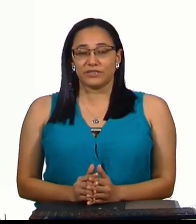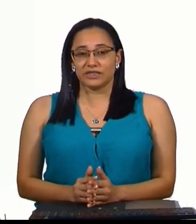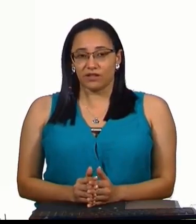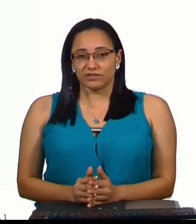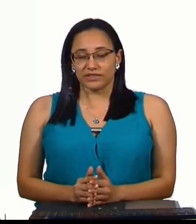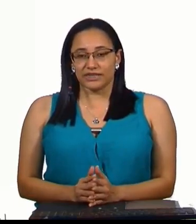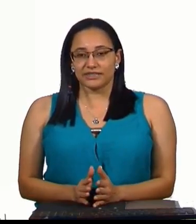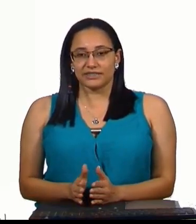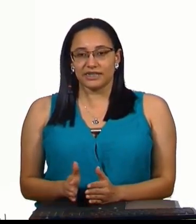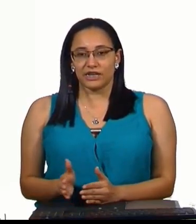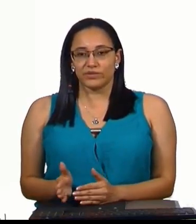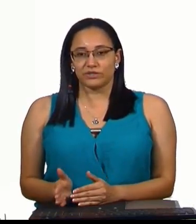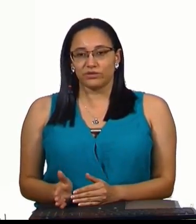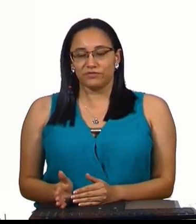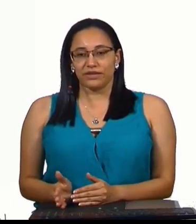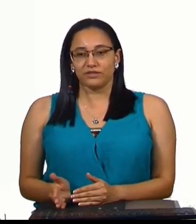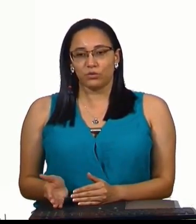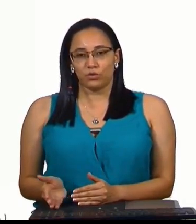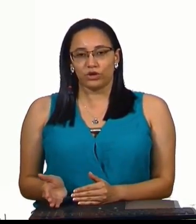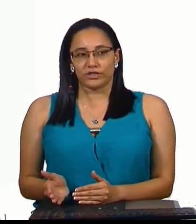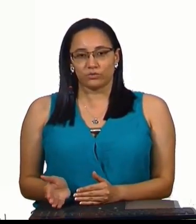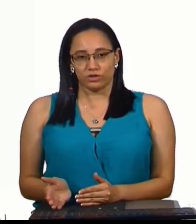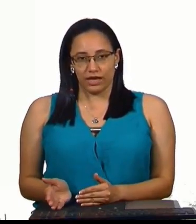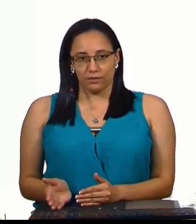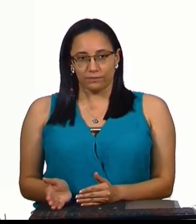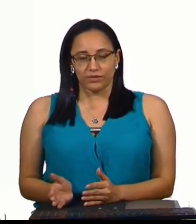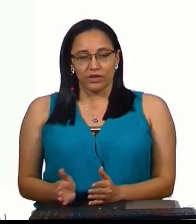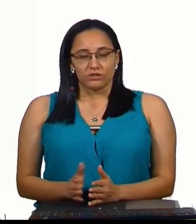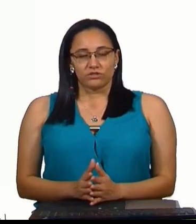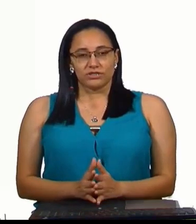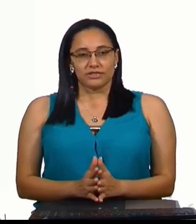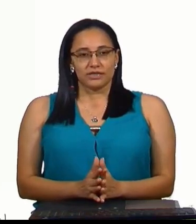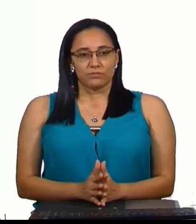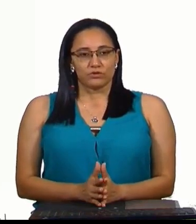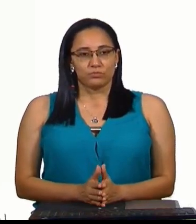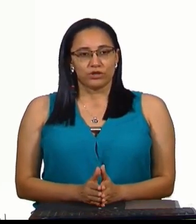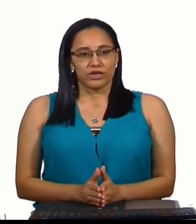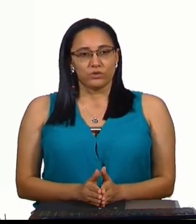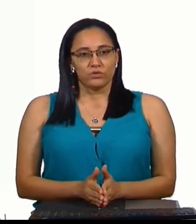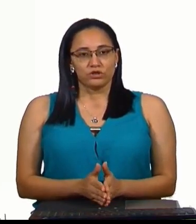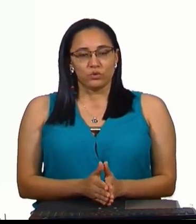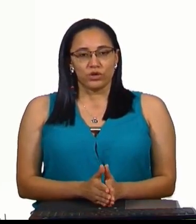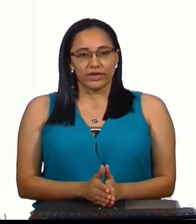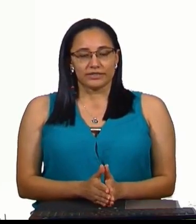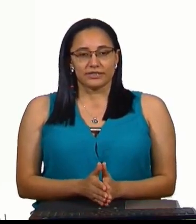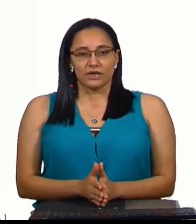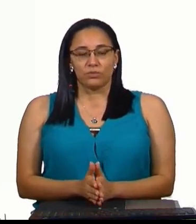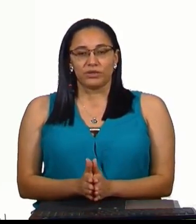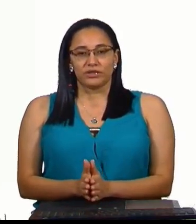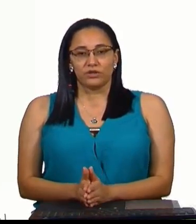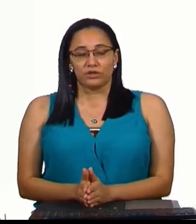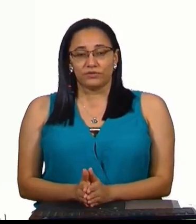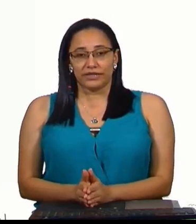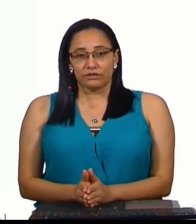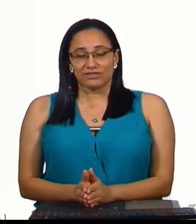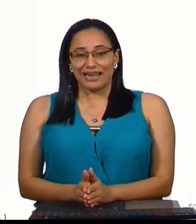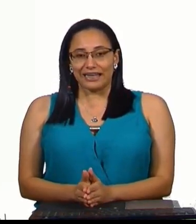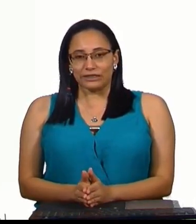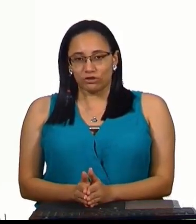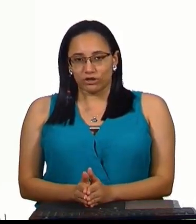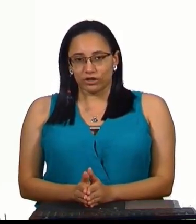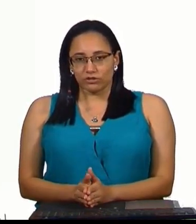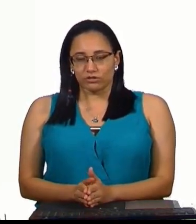entertain themselves y ese sería nuestro efecto o resultado. Entonces tenemos, porque algunos juguetes se han convertido en